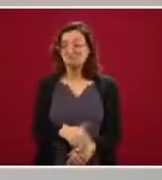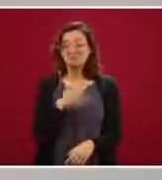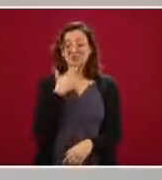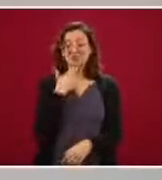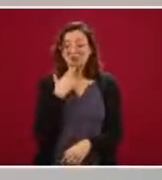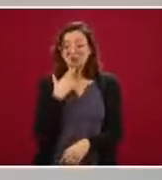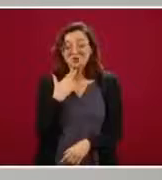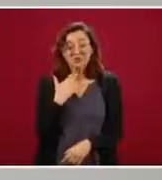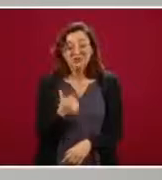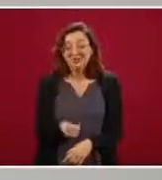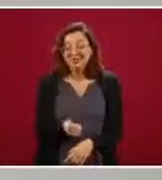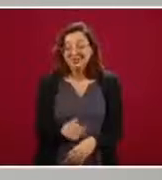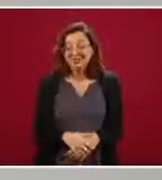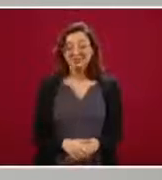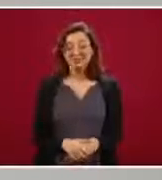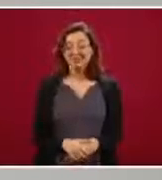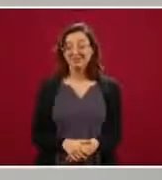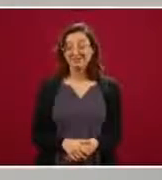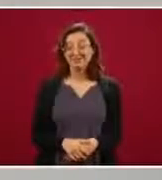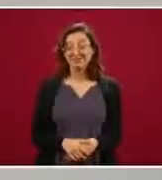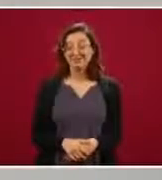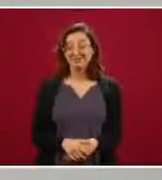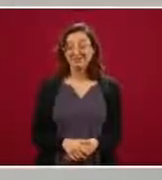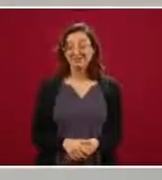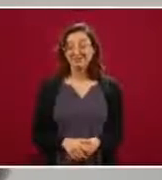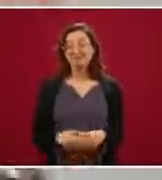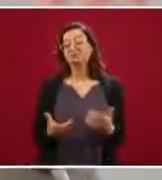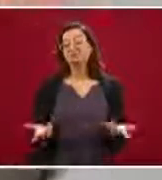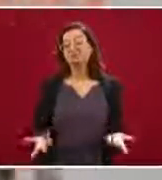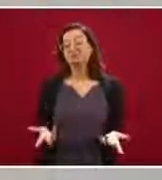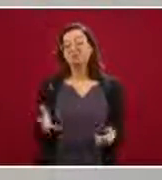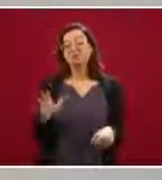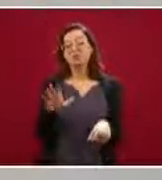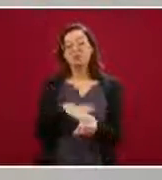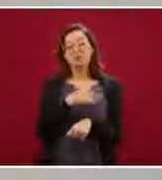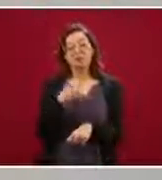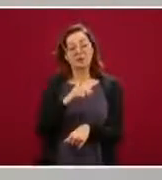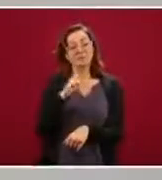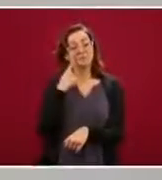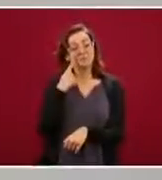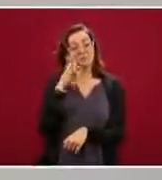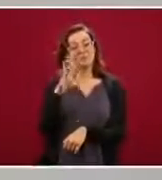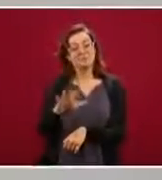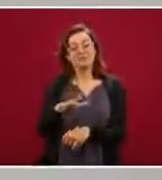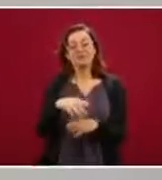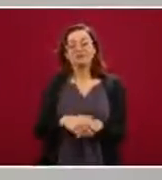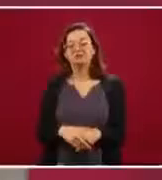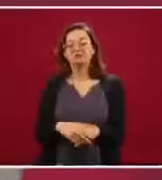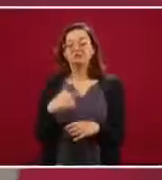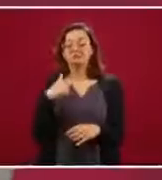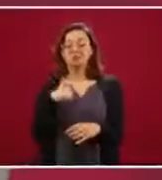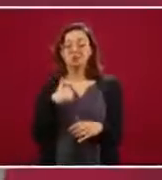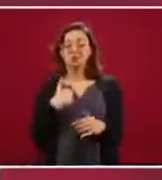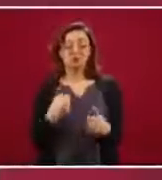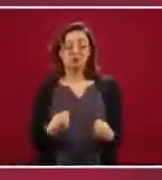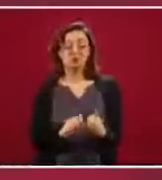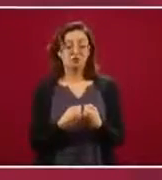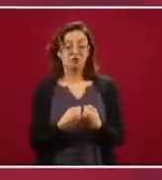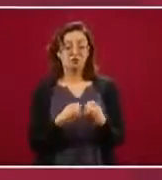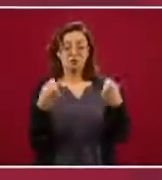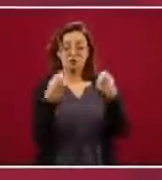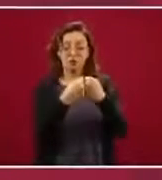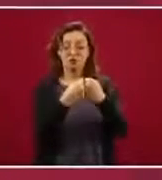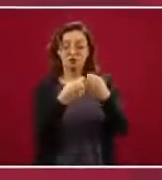razón? Porque para hacerlo, si lo pensáramos teóricamente y quisiéramos hacerlo como un mecanismo